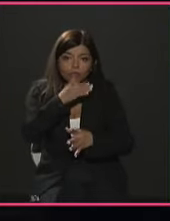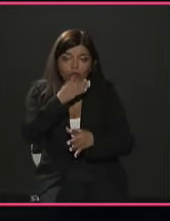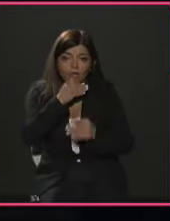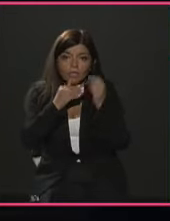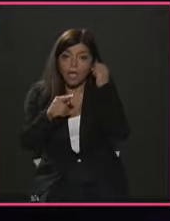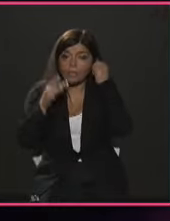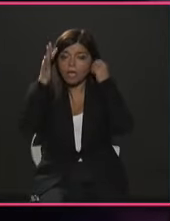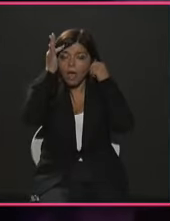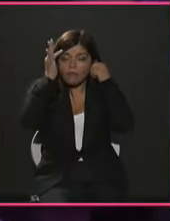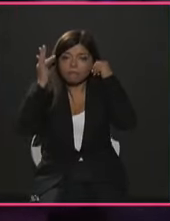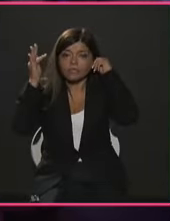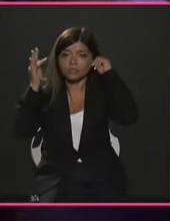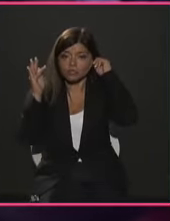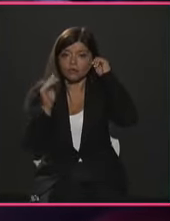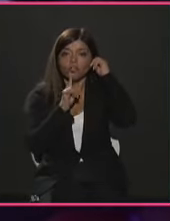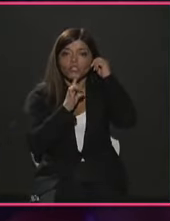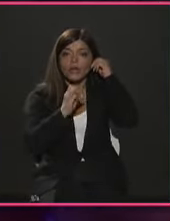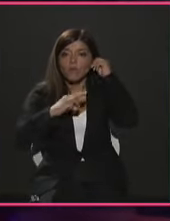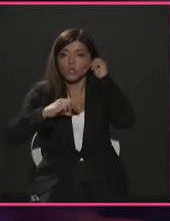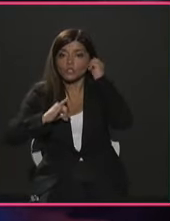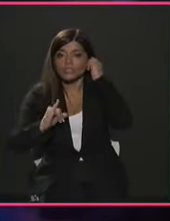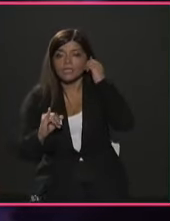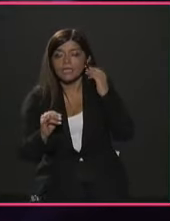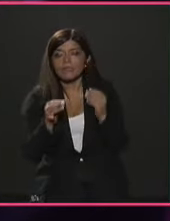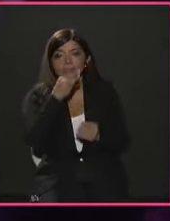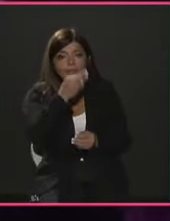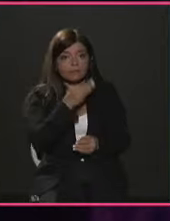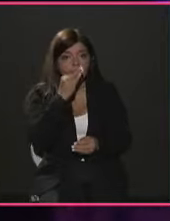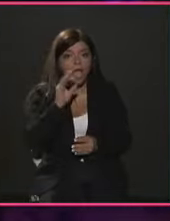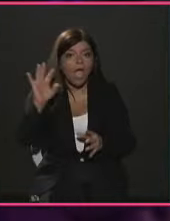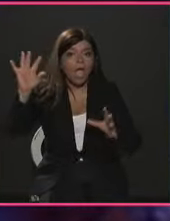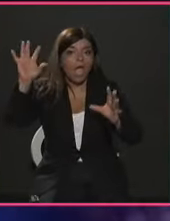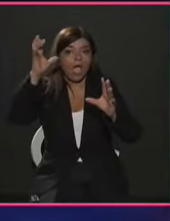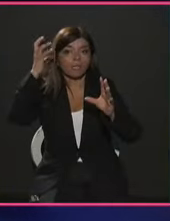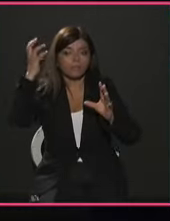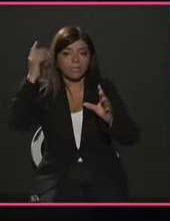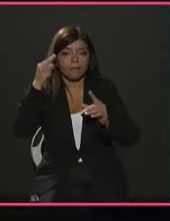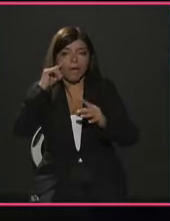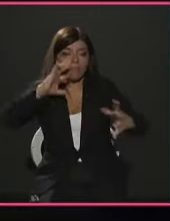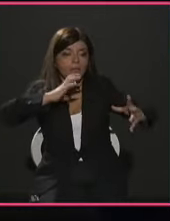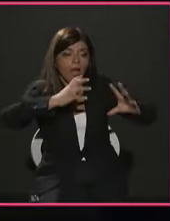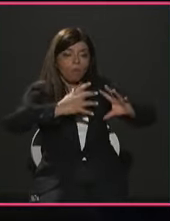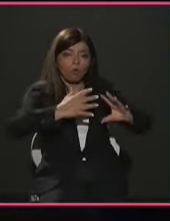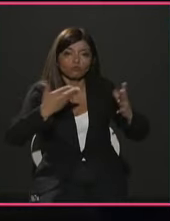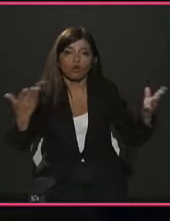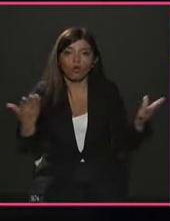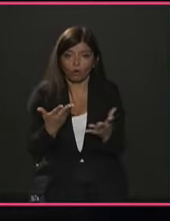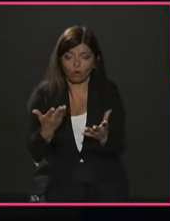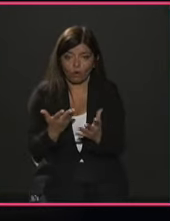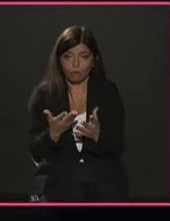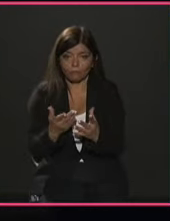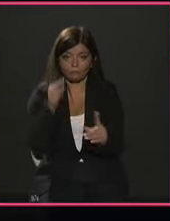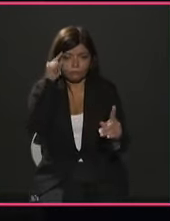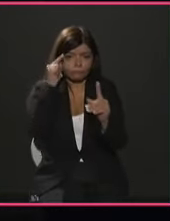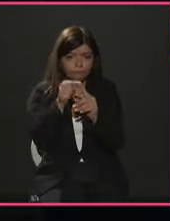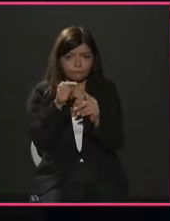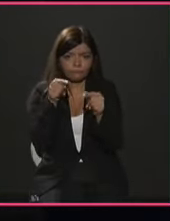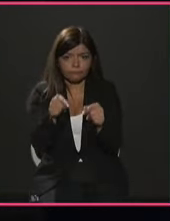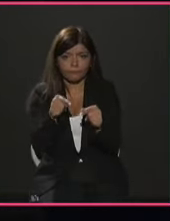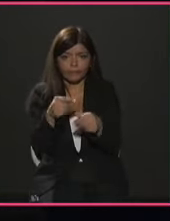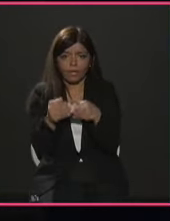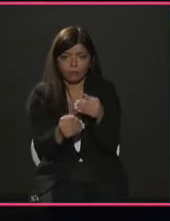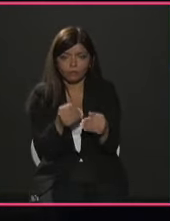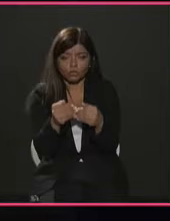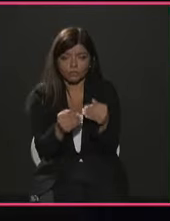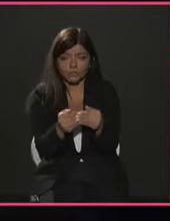filósofo Tim mor describe el clima del mundo como un objeto que un